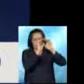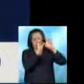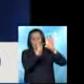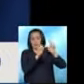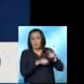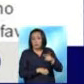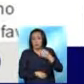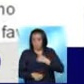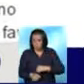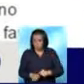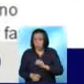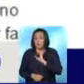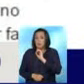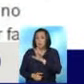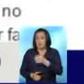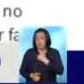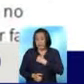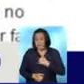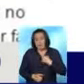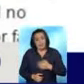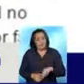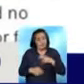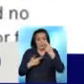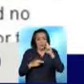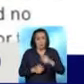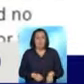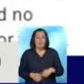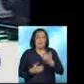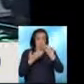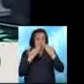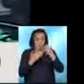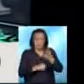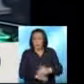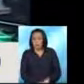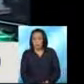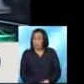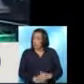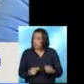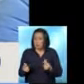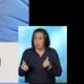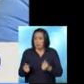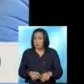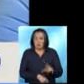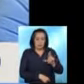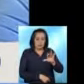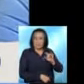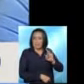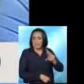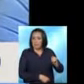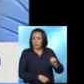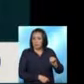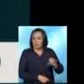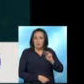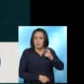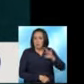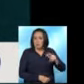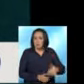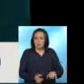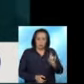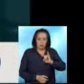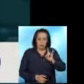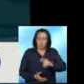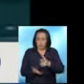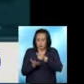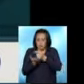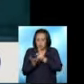soñamos. Fue su hijo quien dio a conocer la lamentable noticia a través de su cuenta de Facebook. De inmediato, Ricardo Morán, jurado de Yo Soy, utilizó su cuenta de